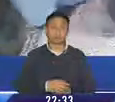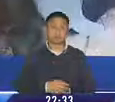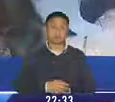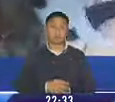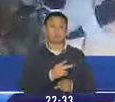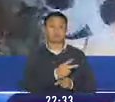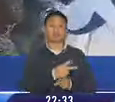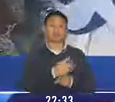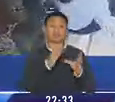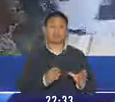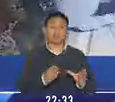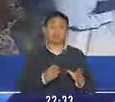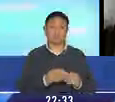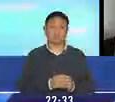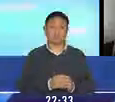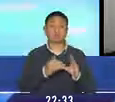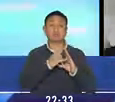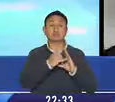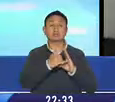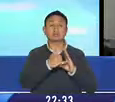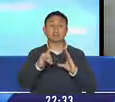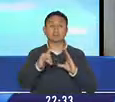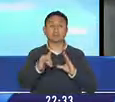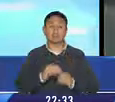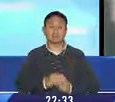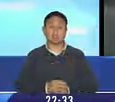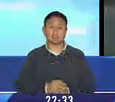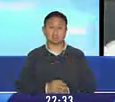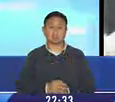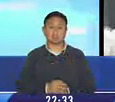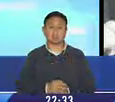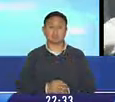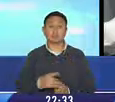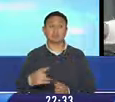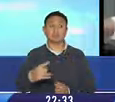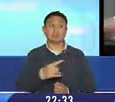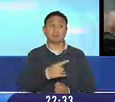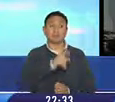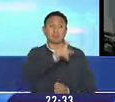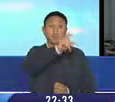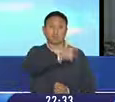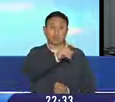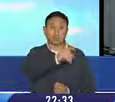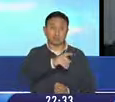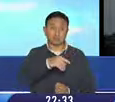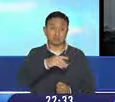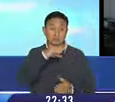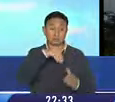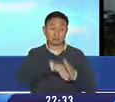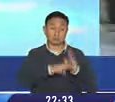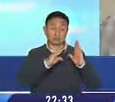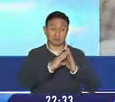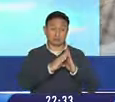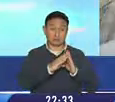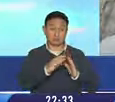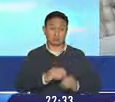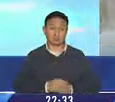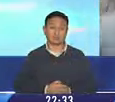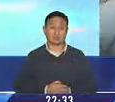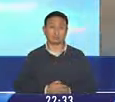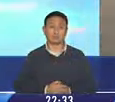concejal del GAD de Salinas, ingeniero César Pino Argote, amenazando de muerte a unas personas dentro de un condominio.